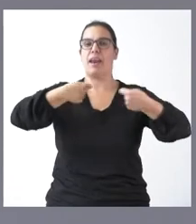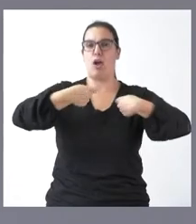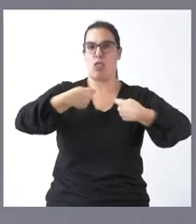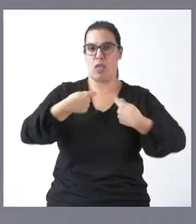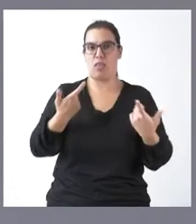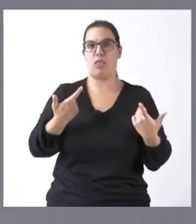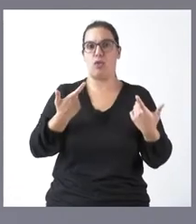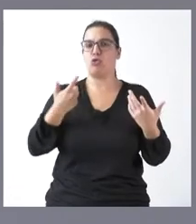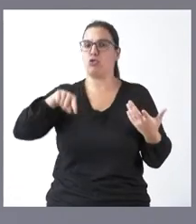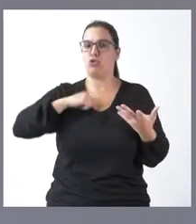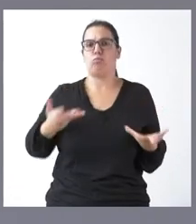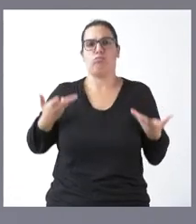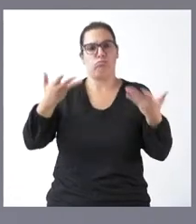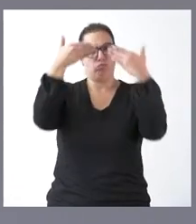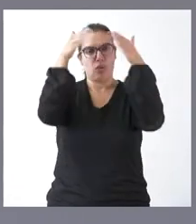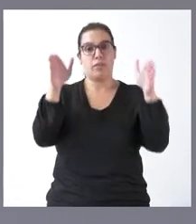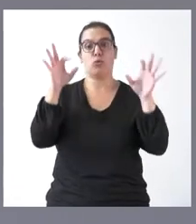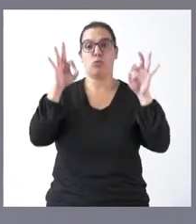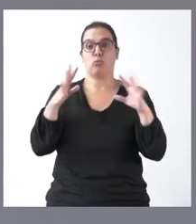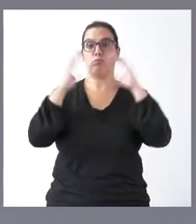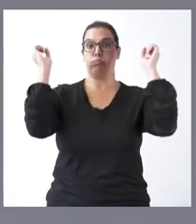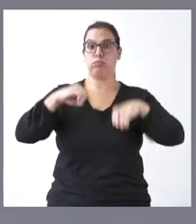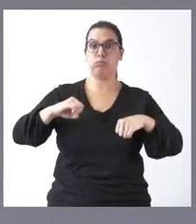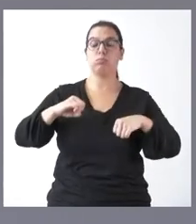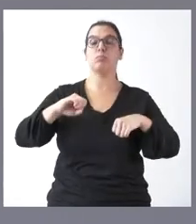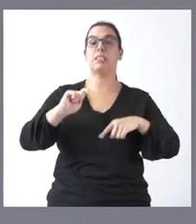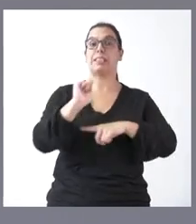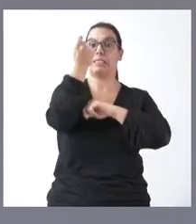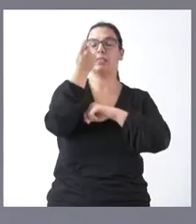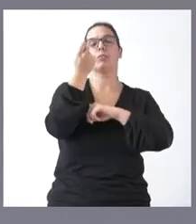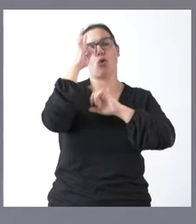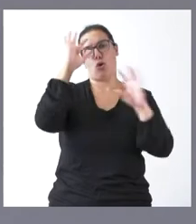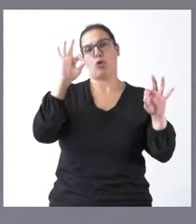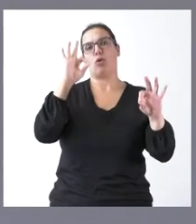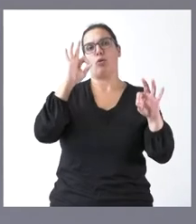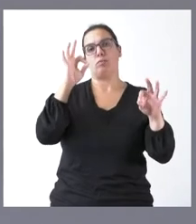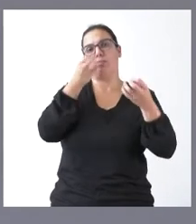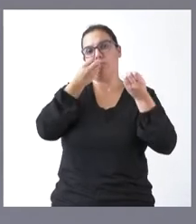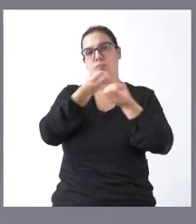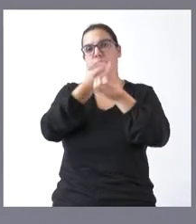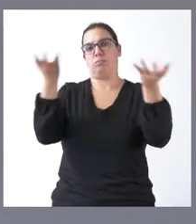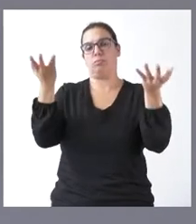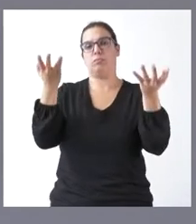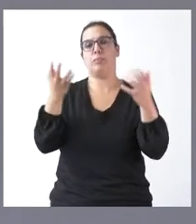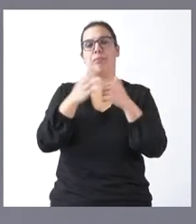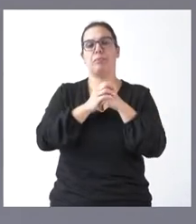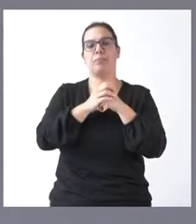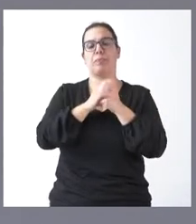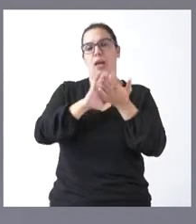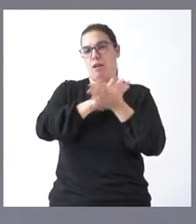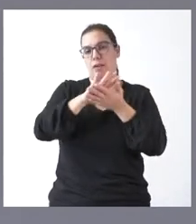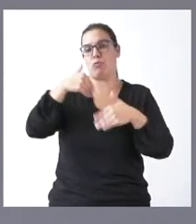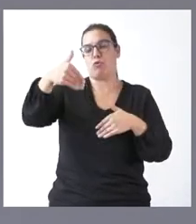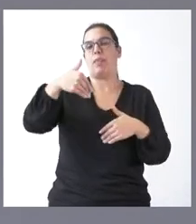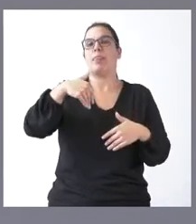tendida y en el momento en que alcancemos acuerdos En ese sentido pues naturalmente que lo comunicaremos y lo abardoremos de momento